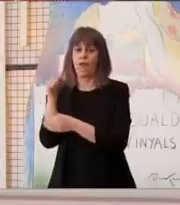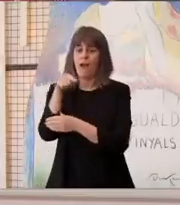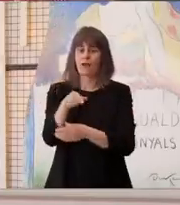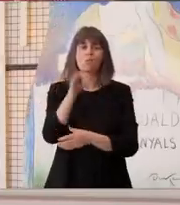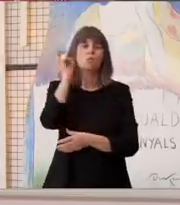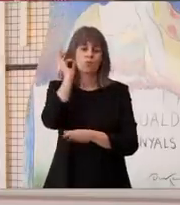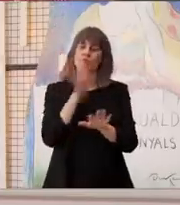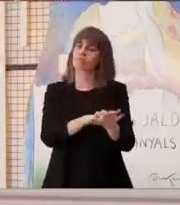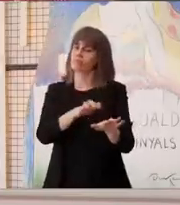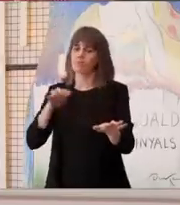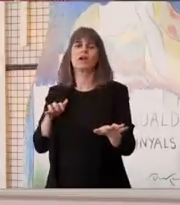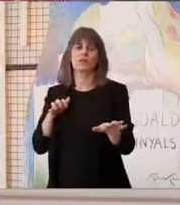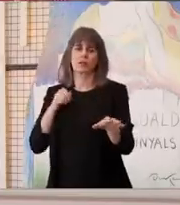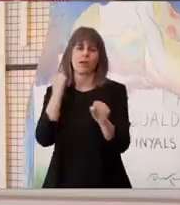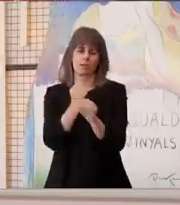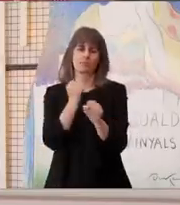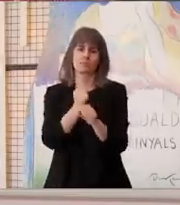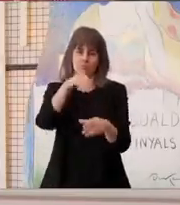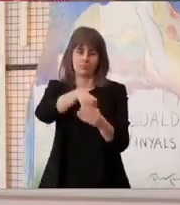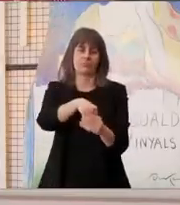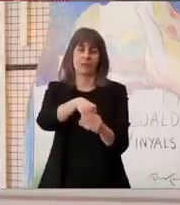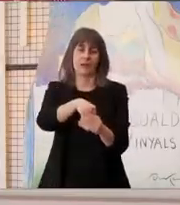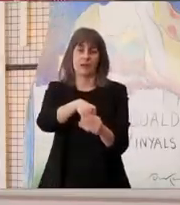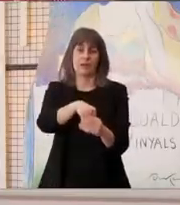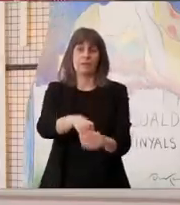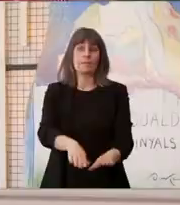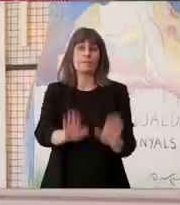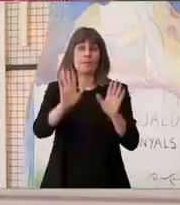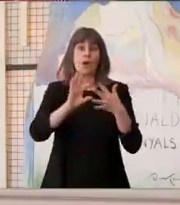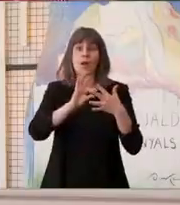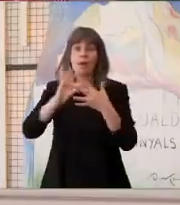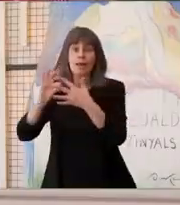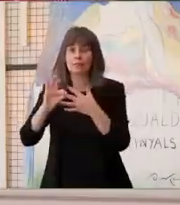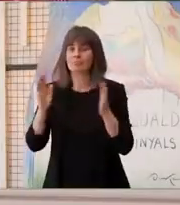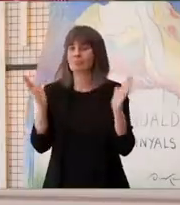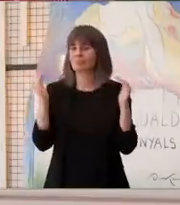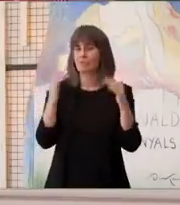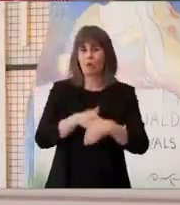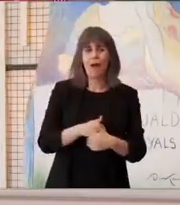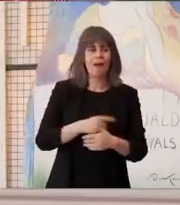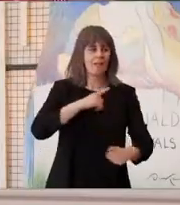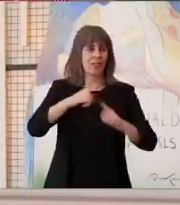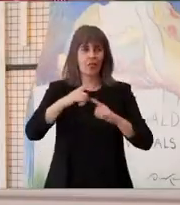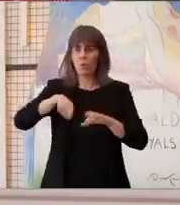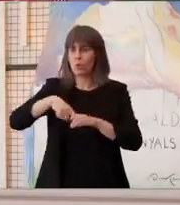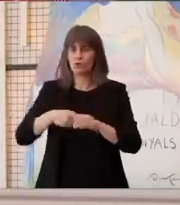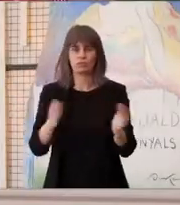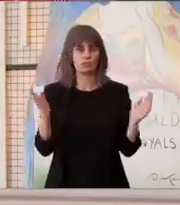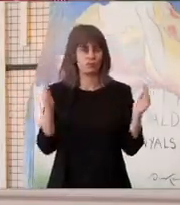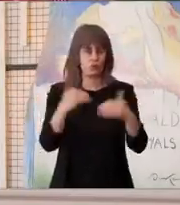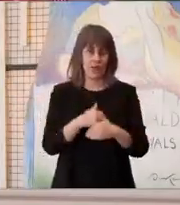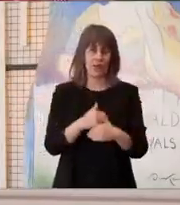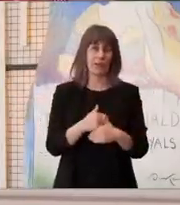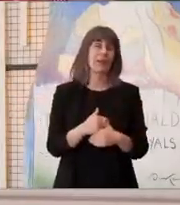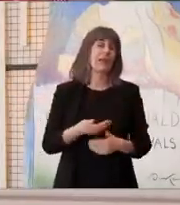mayoría y sin embargo no tienen el liderazgo ni la dirección sobre todo en el sector